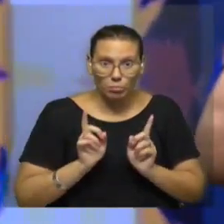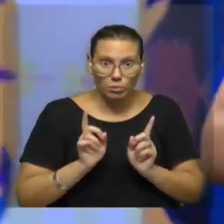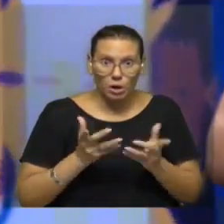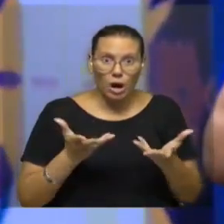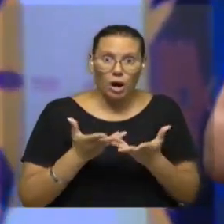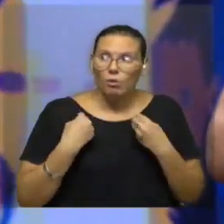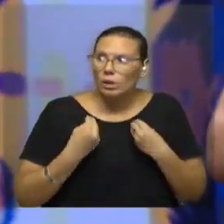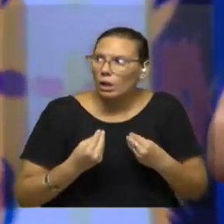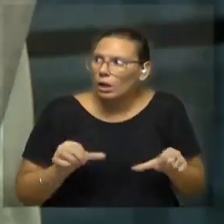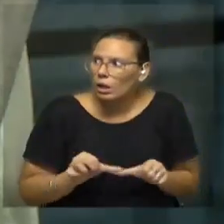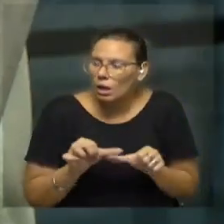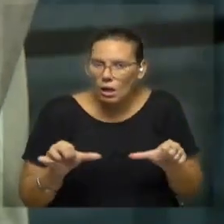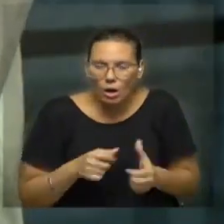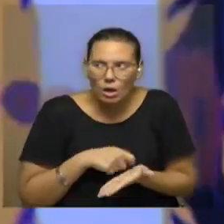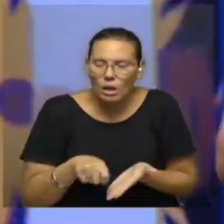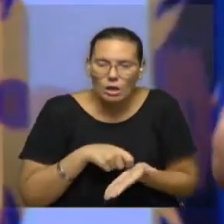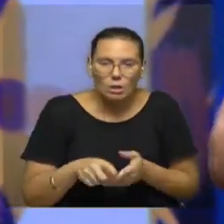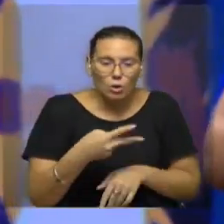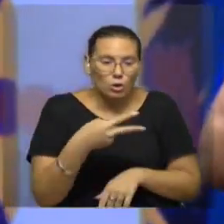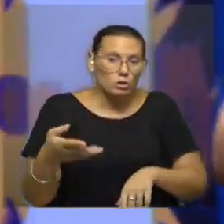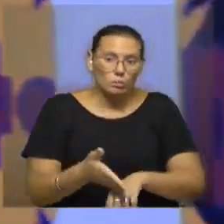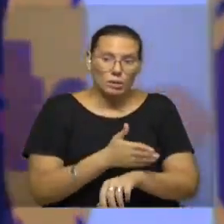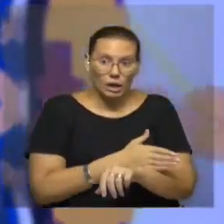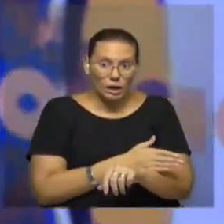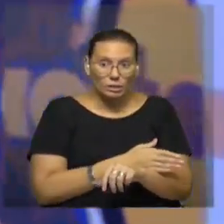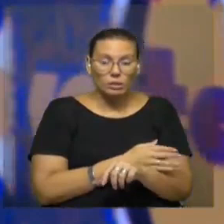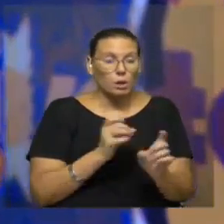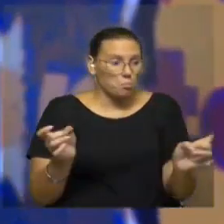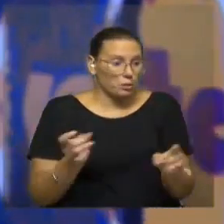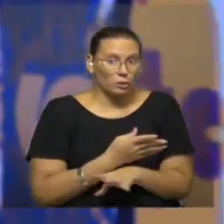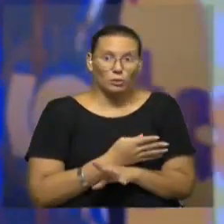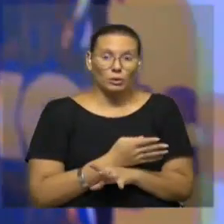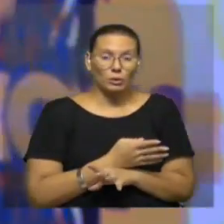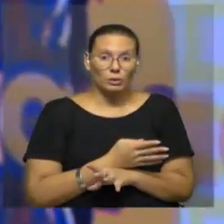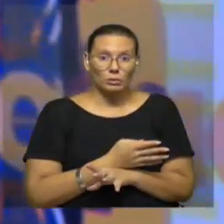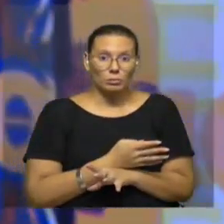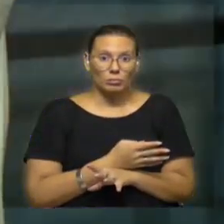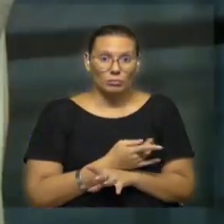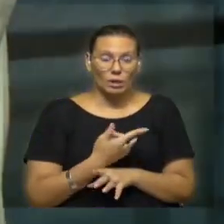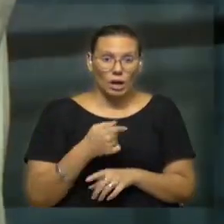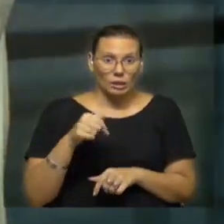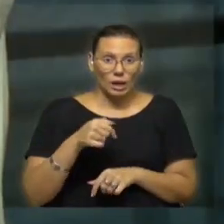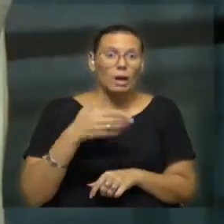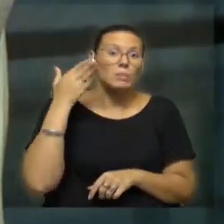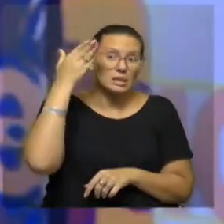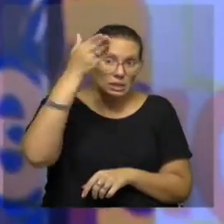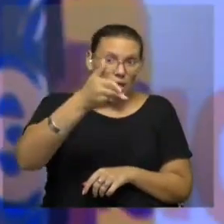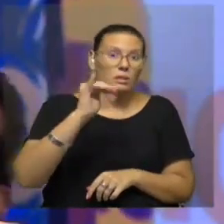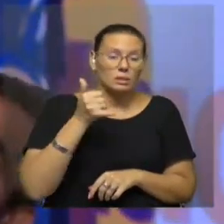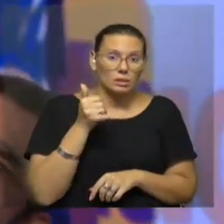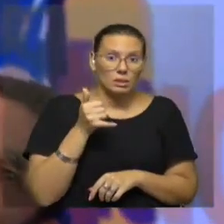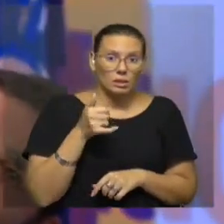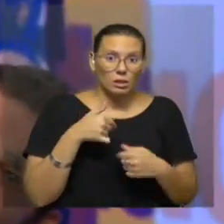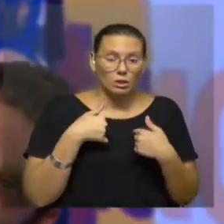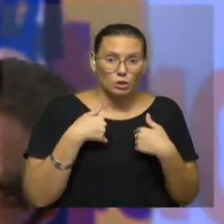como qué diablo hago. Y dos semanas antes salió el tema. Y lo llevaste de acá, claro, para allá. Claro. Y